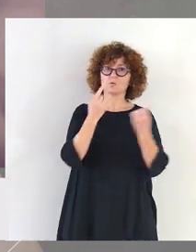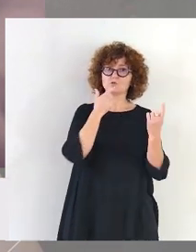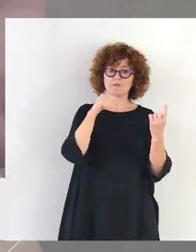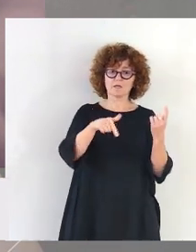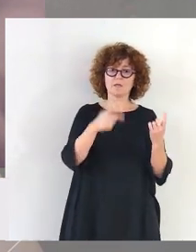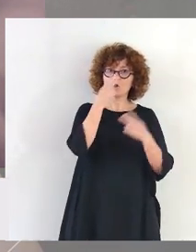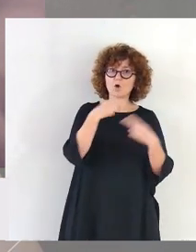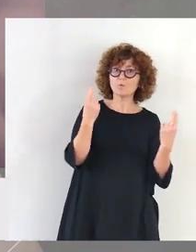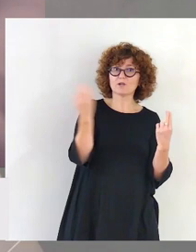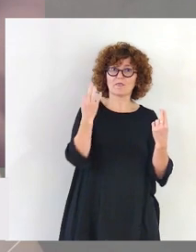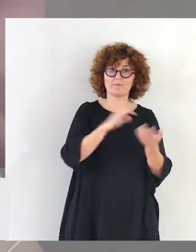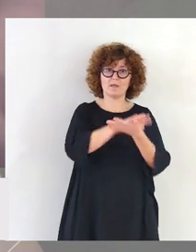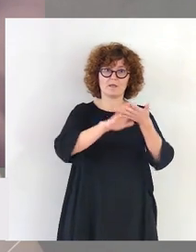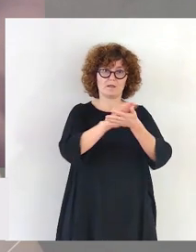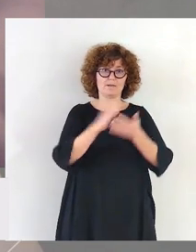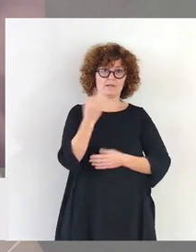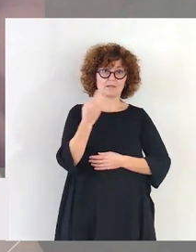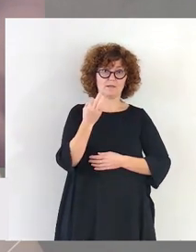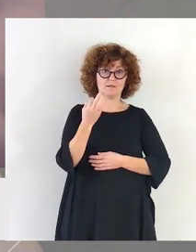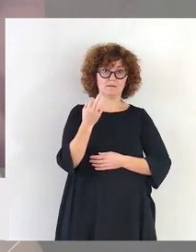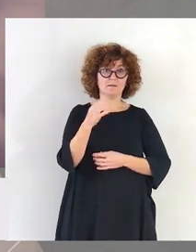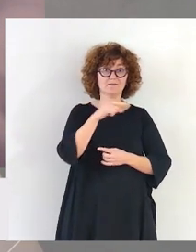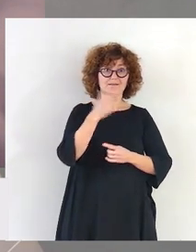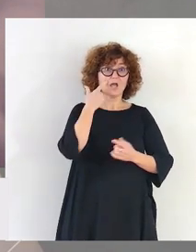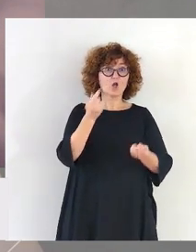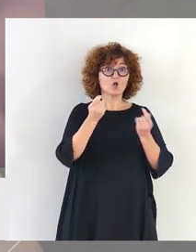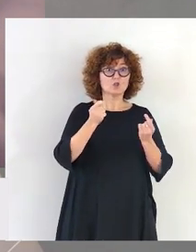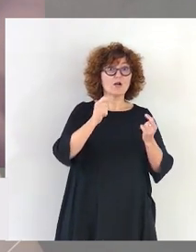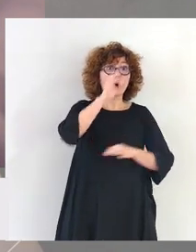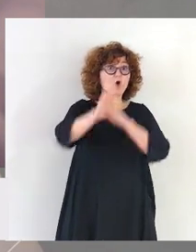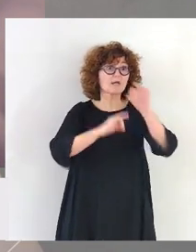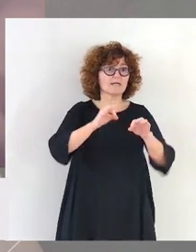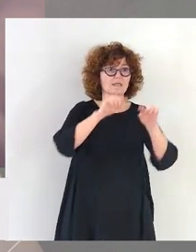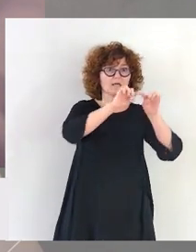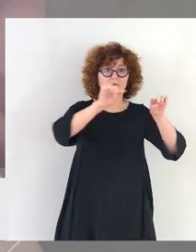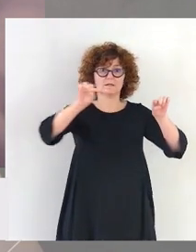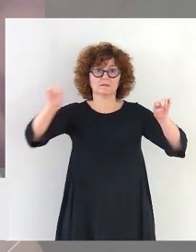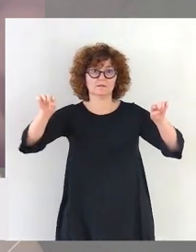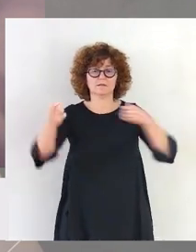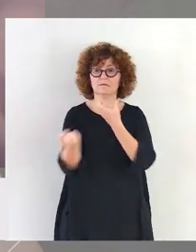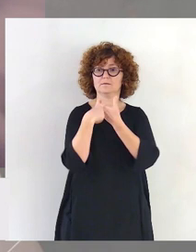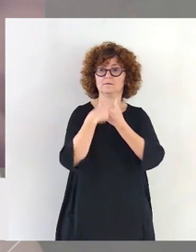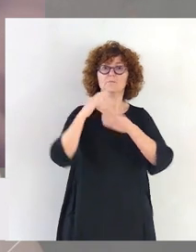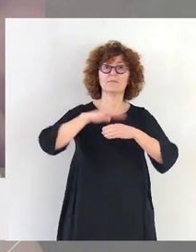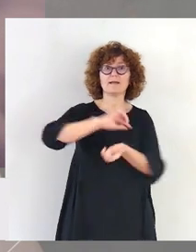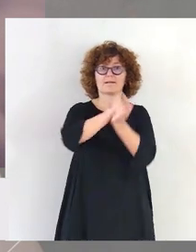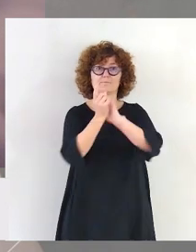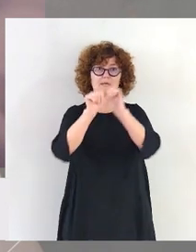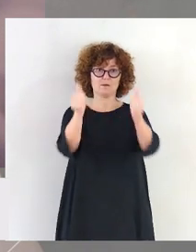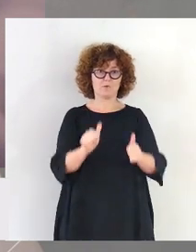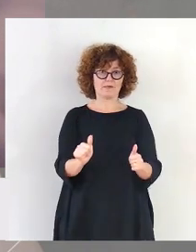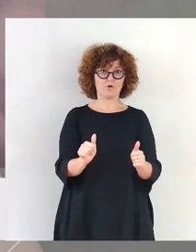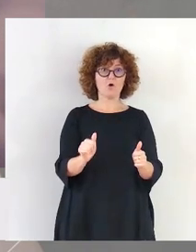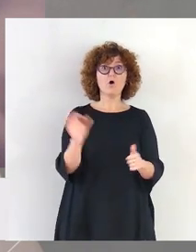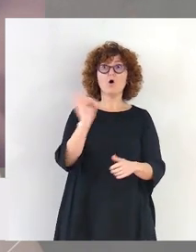público lo que tiene que hacer es articular Al conjunto de actores en una gran deliberación que ayude a tomar esas decisiones para cambiar el modelo